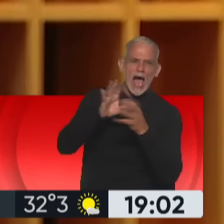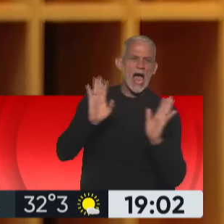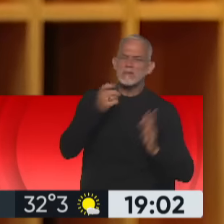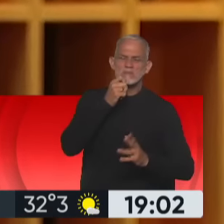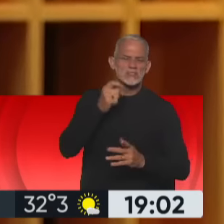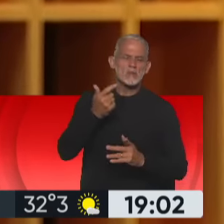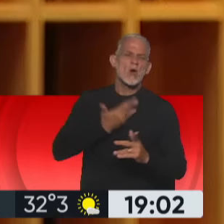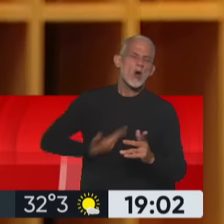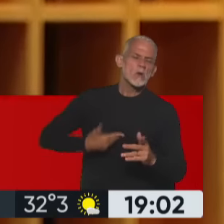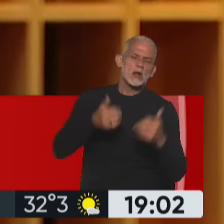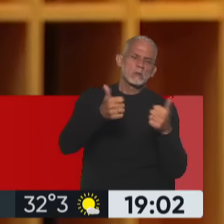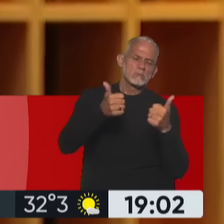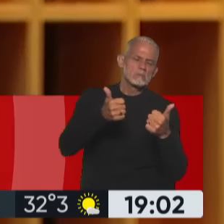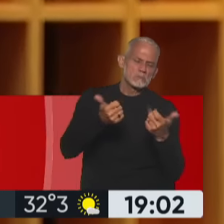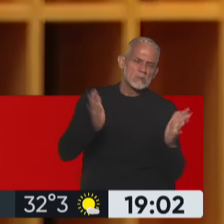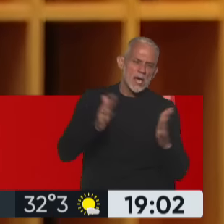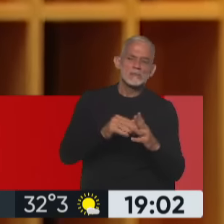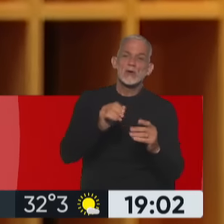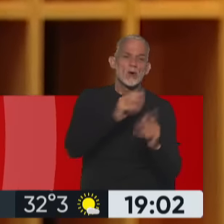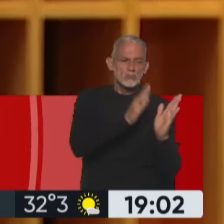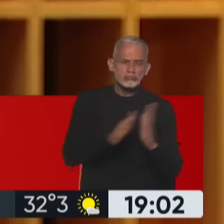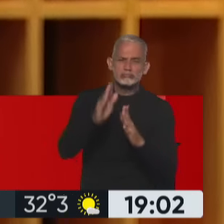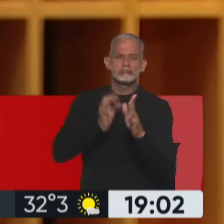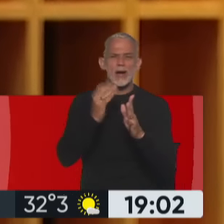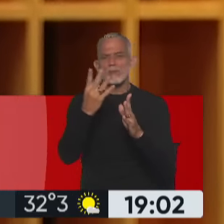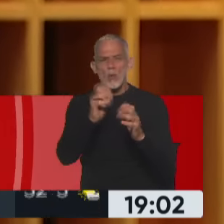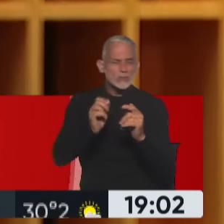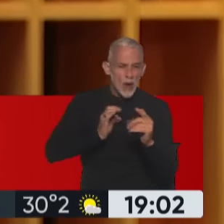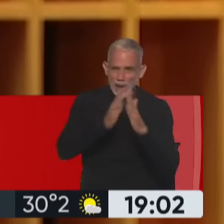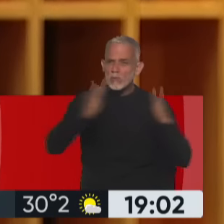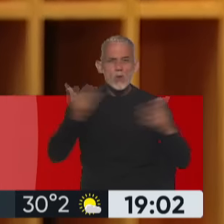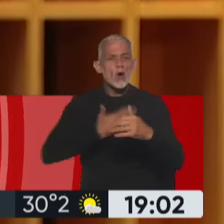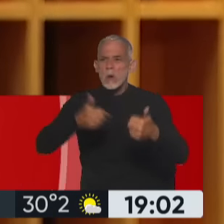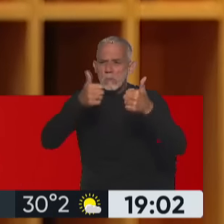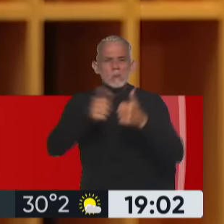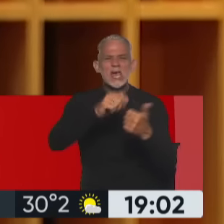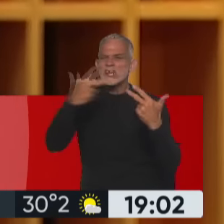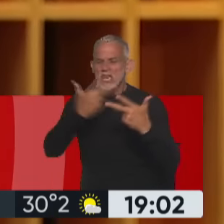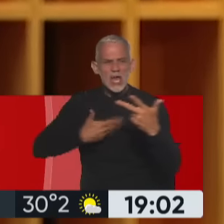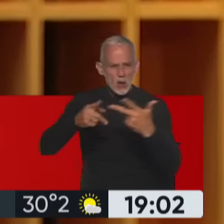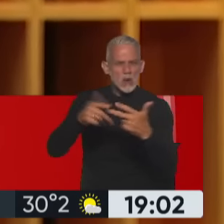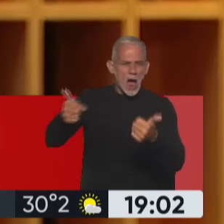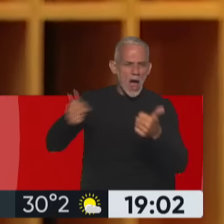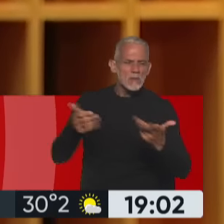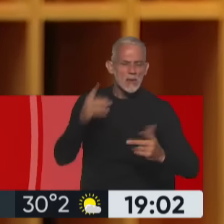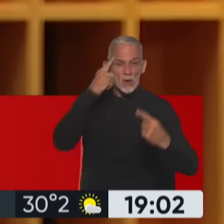buen gobierno, 2 buenos gobiernos, 3, pero tarde o